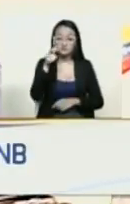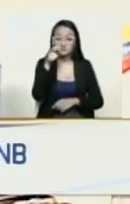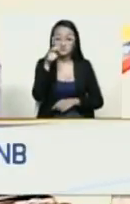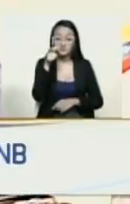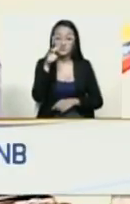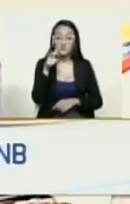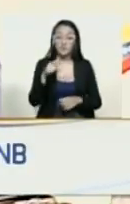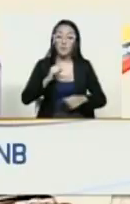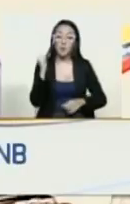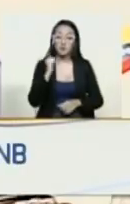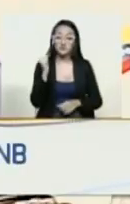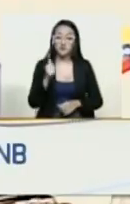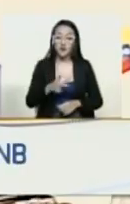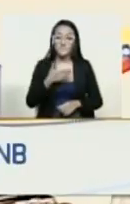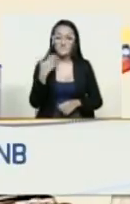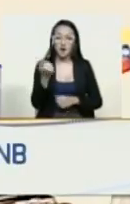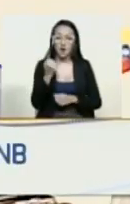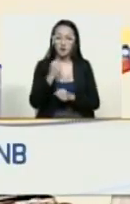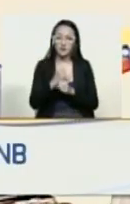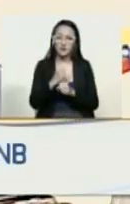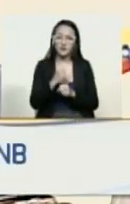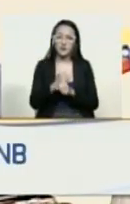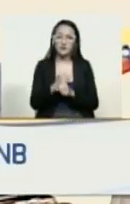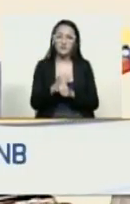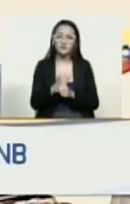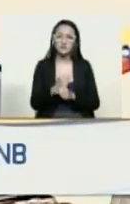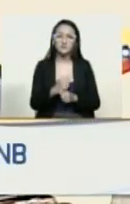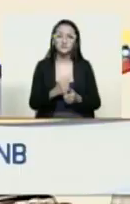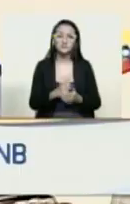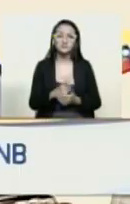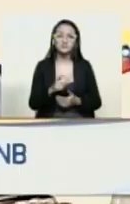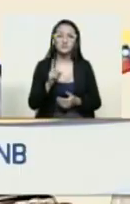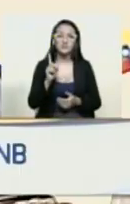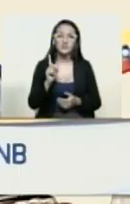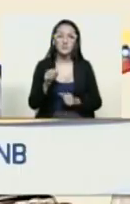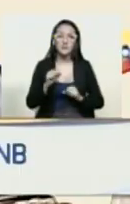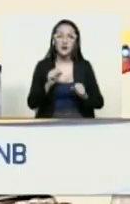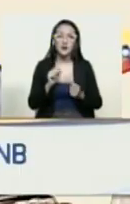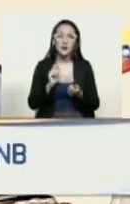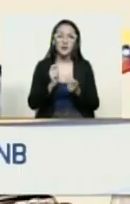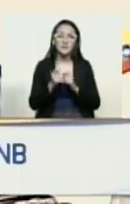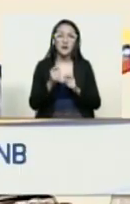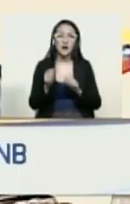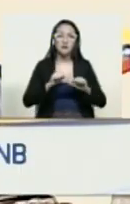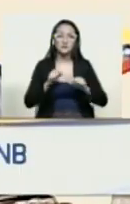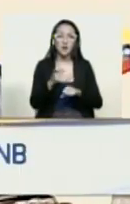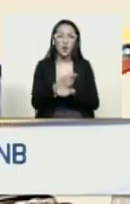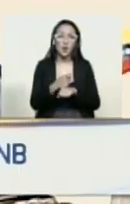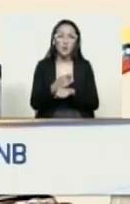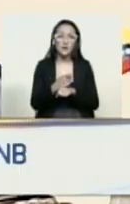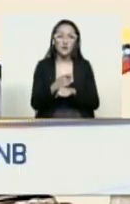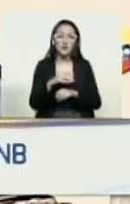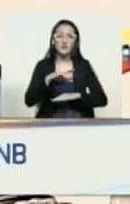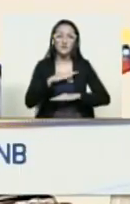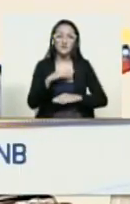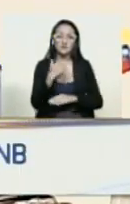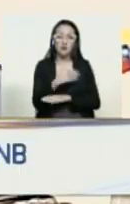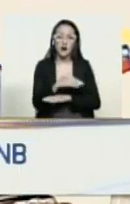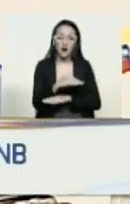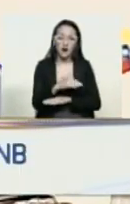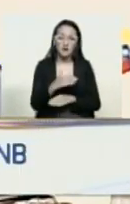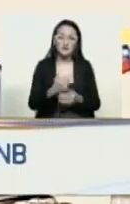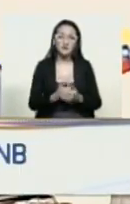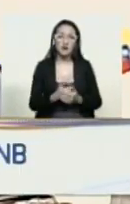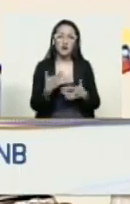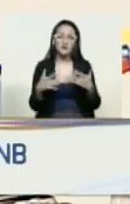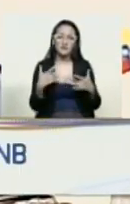con los funcionarios policiales en ese territorio, sino para también volcar la acción de gobierno del gobierno de eficiencia en la calle,